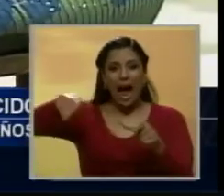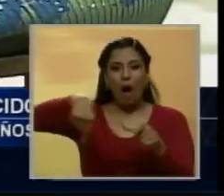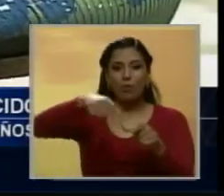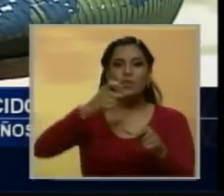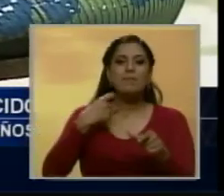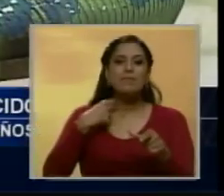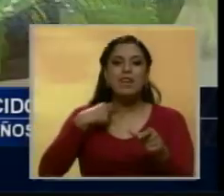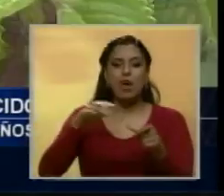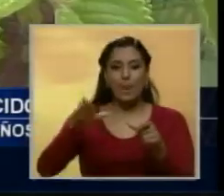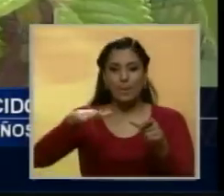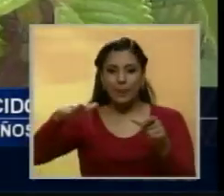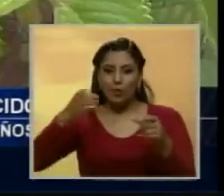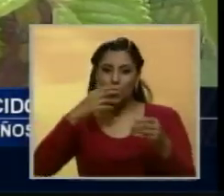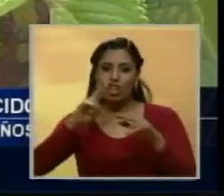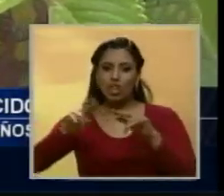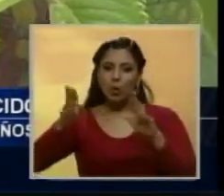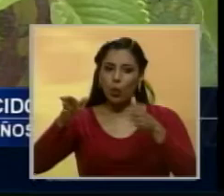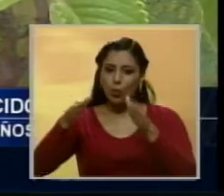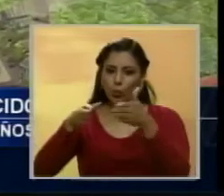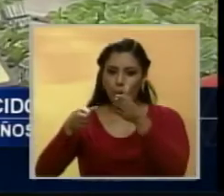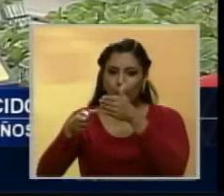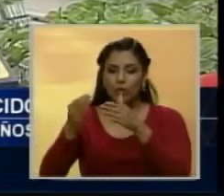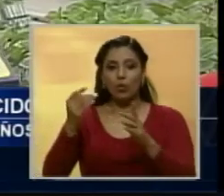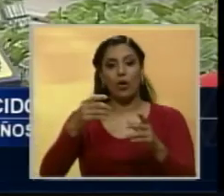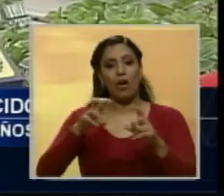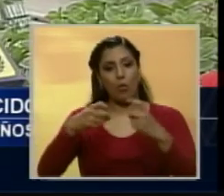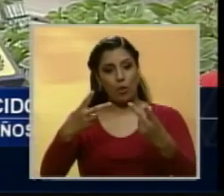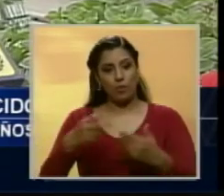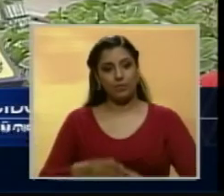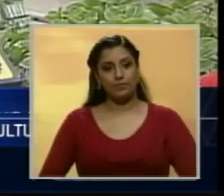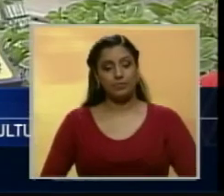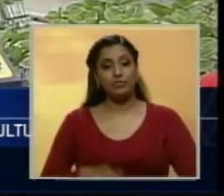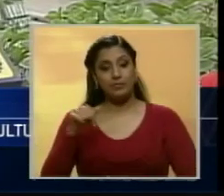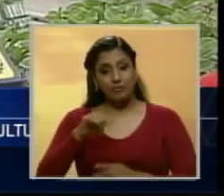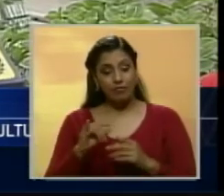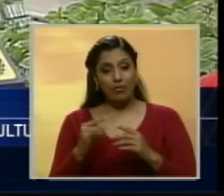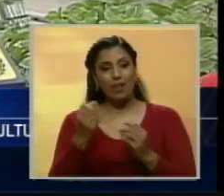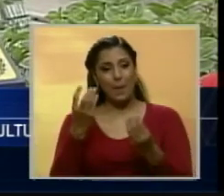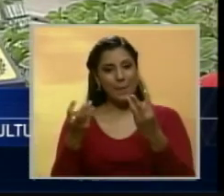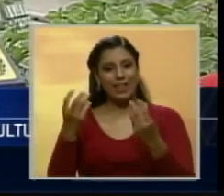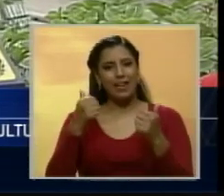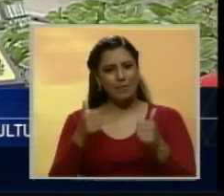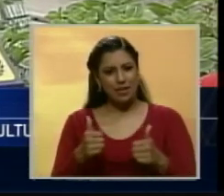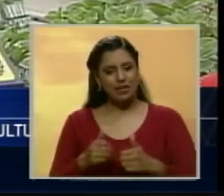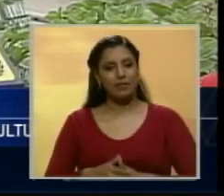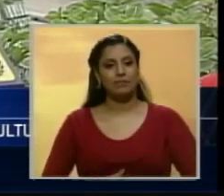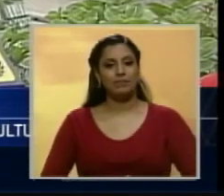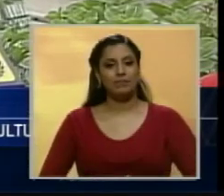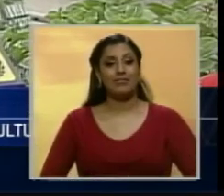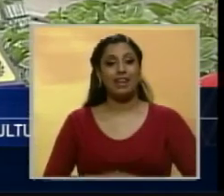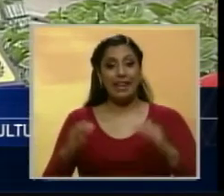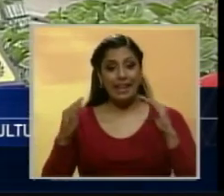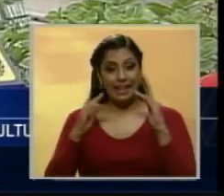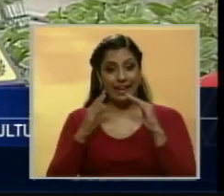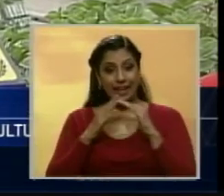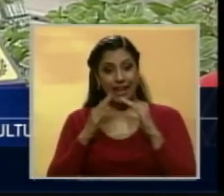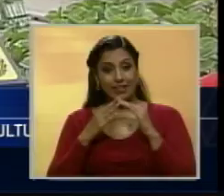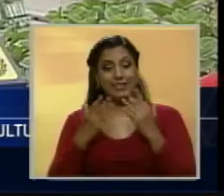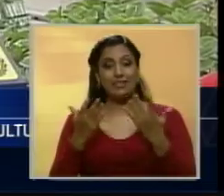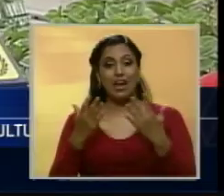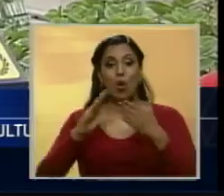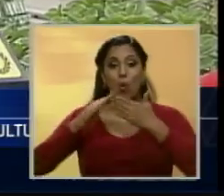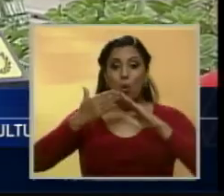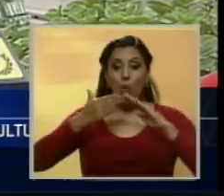viejos, pintados y decorados por los niños del preescolar. Aquí sembramos una gran cantidad y en las casas de